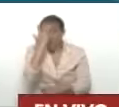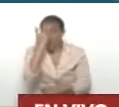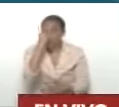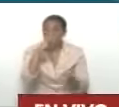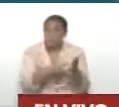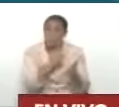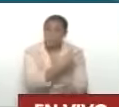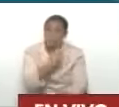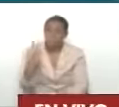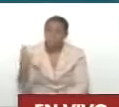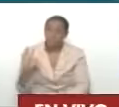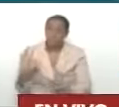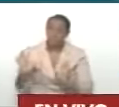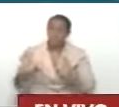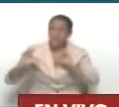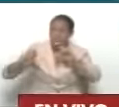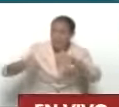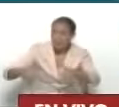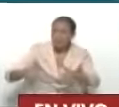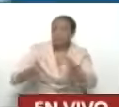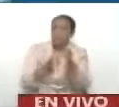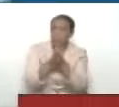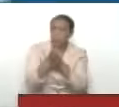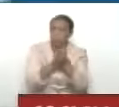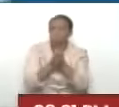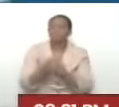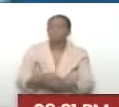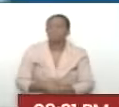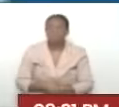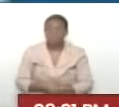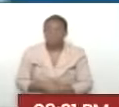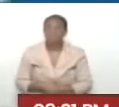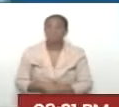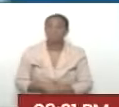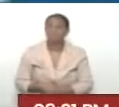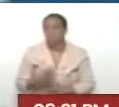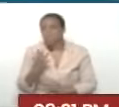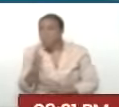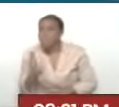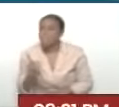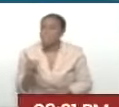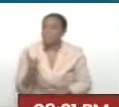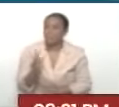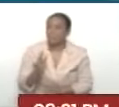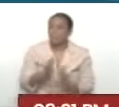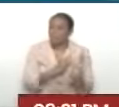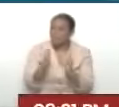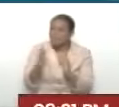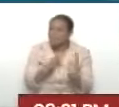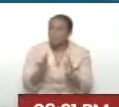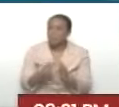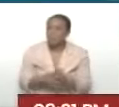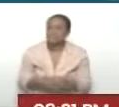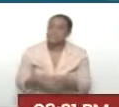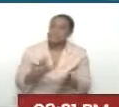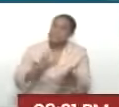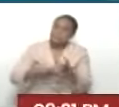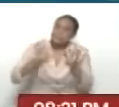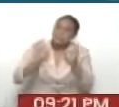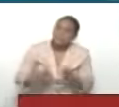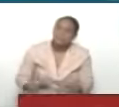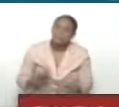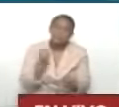Así fue, en esa fecha fue creado. A las 2 y 22. Es correcto, más o menos. Realmente